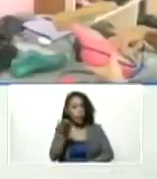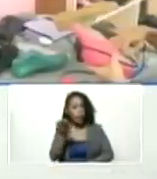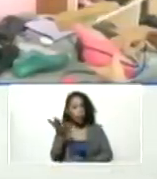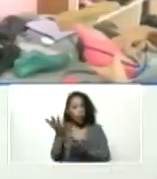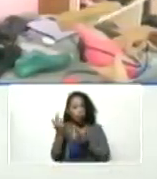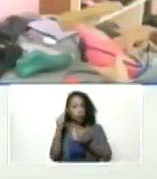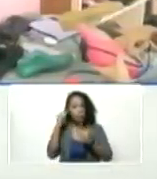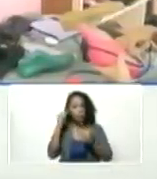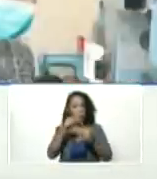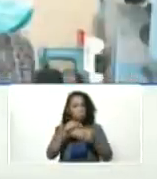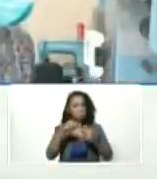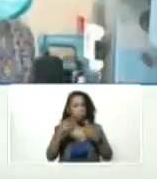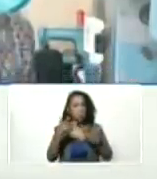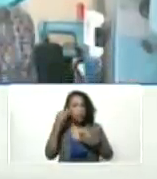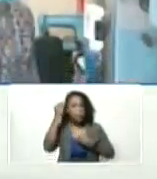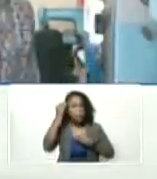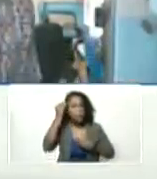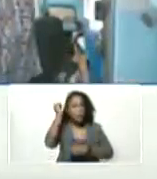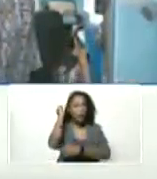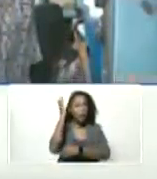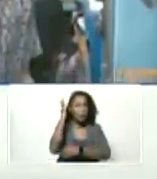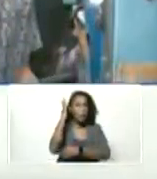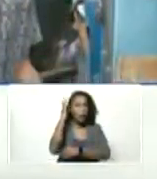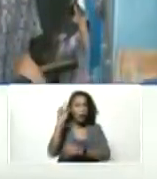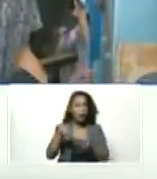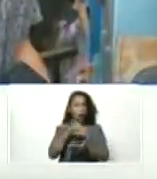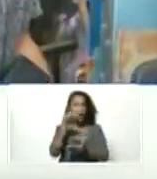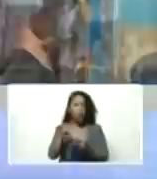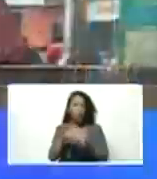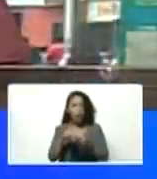hacia dónde cree la Asamblea Nacional,